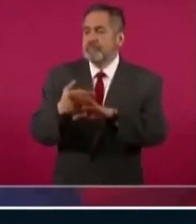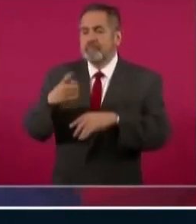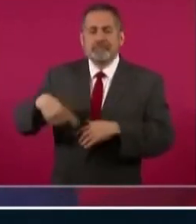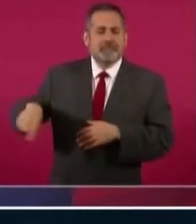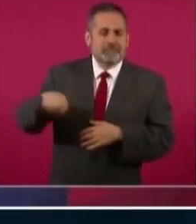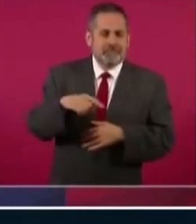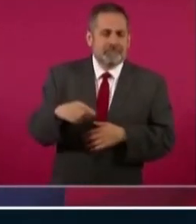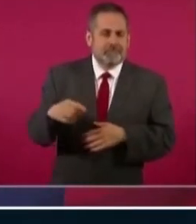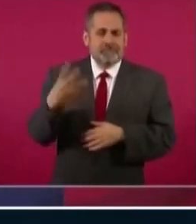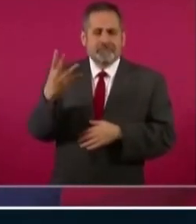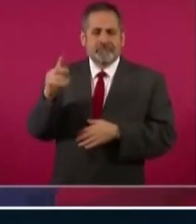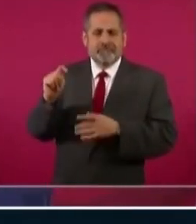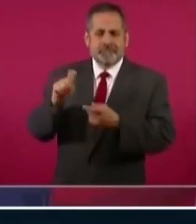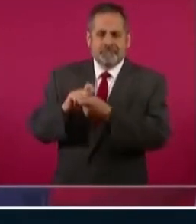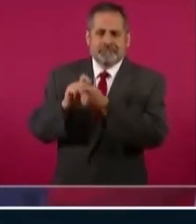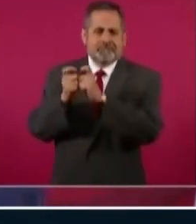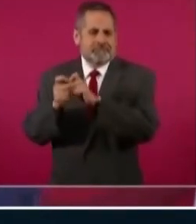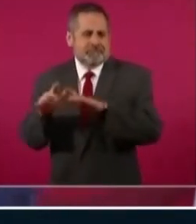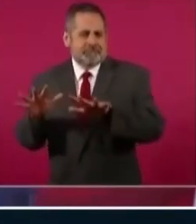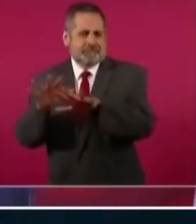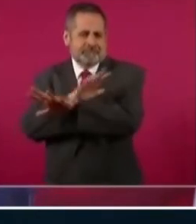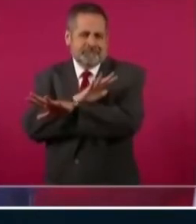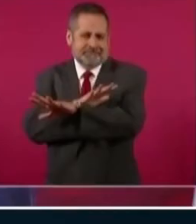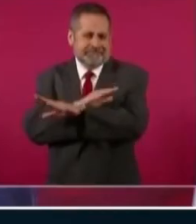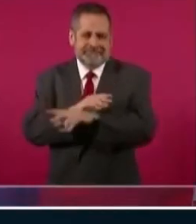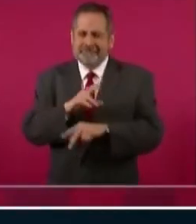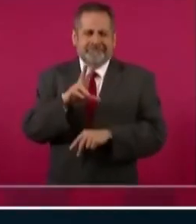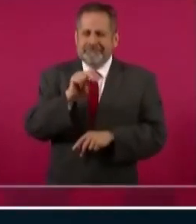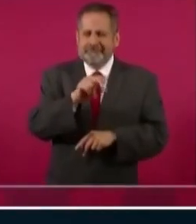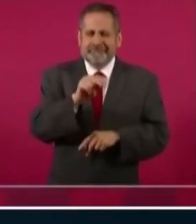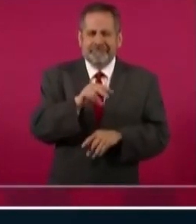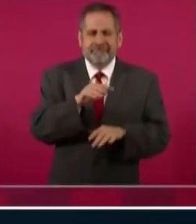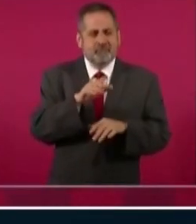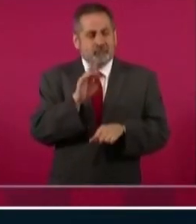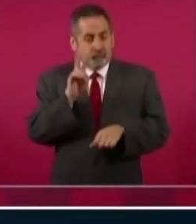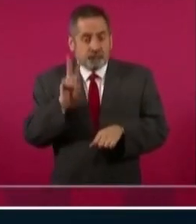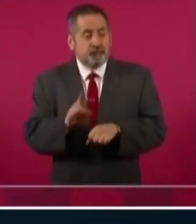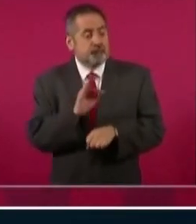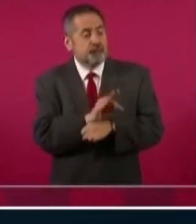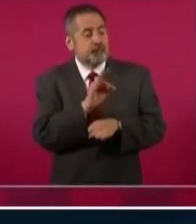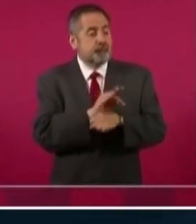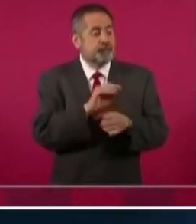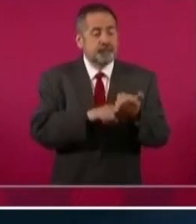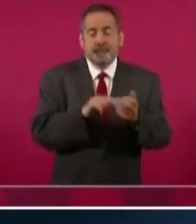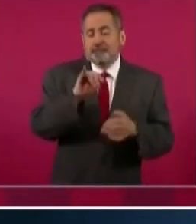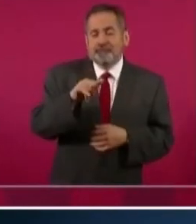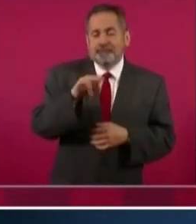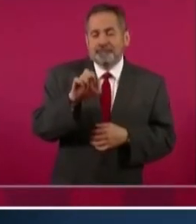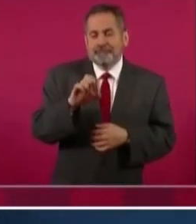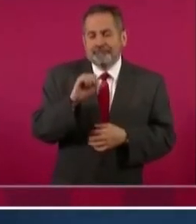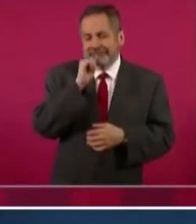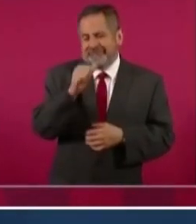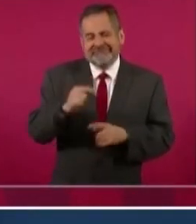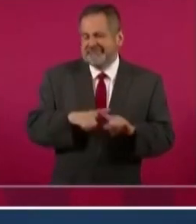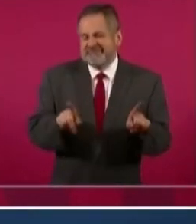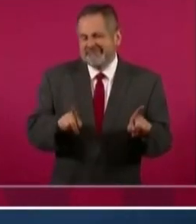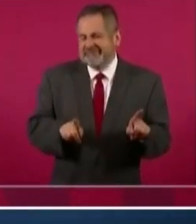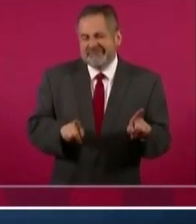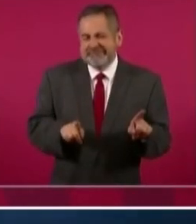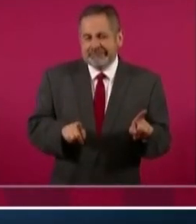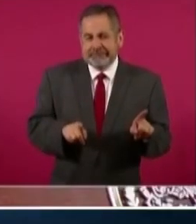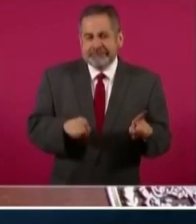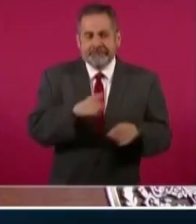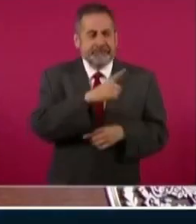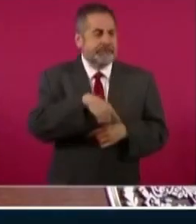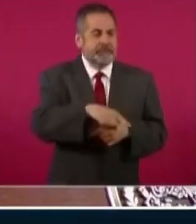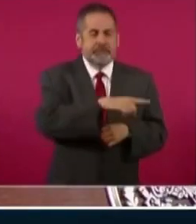imperante. Y este tipo de hechos a nivel internacional también refuerzan una